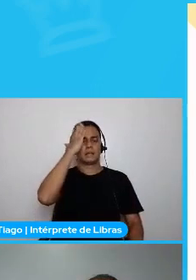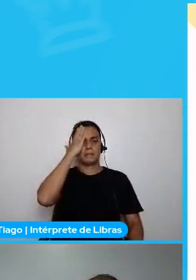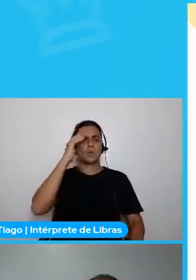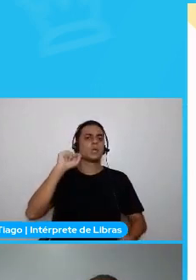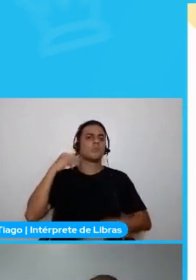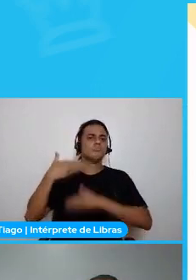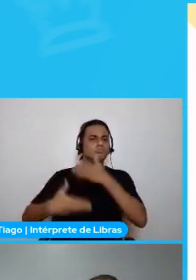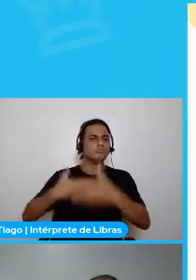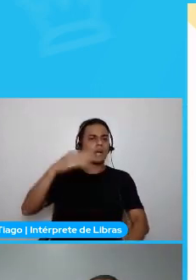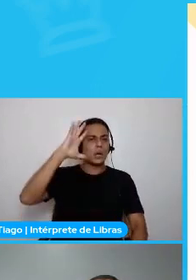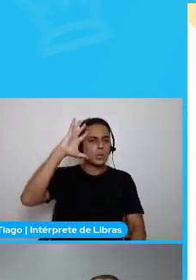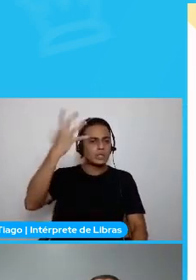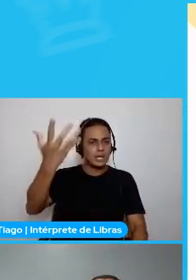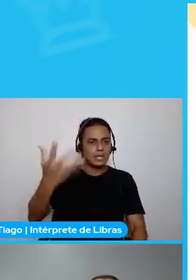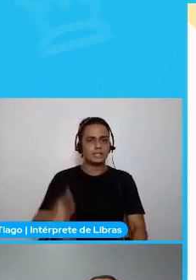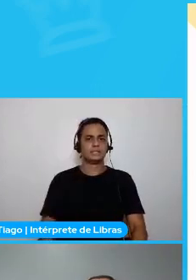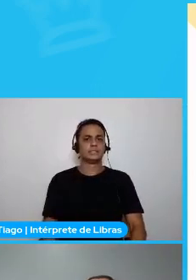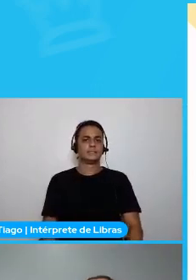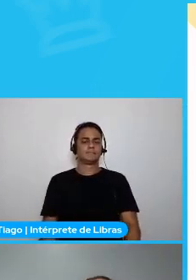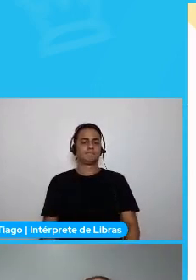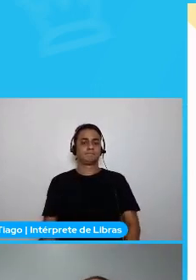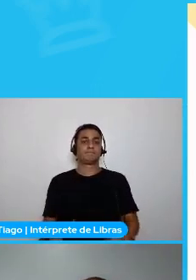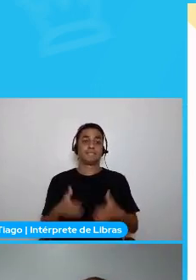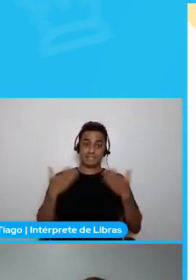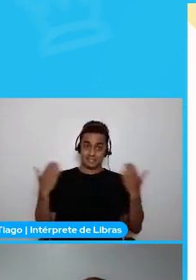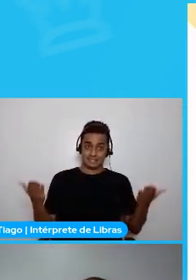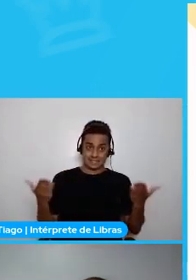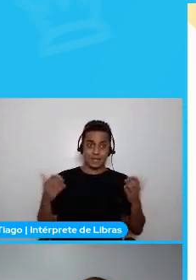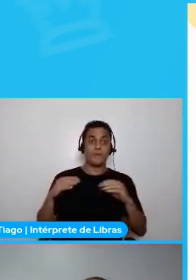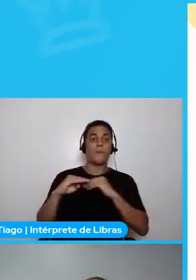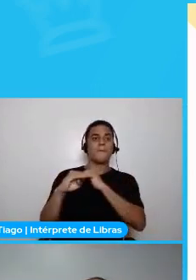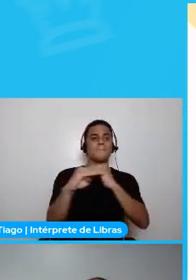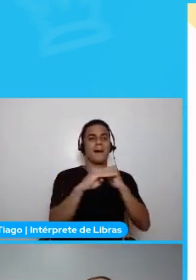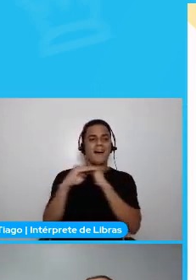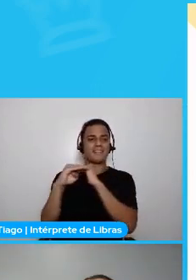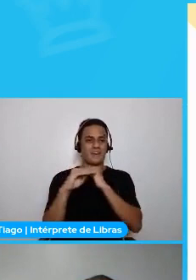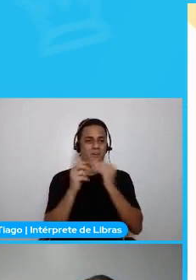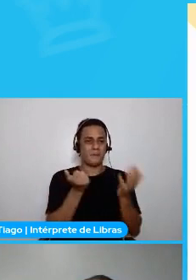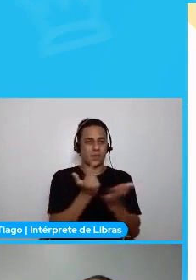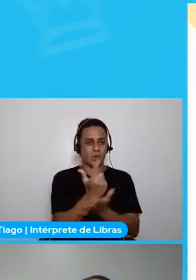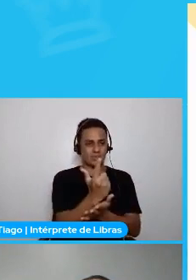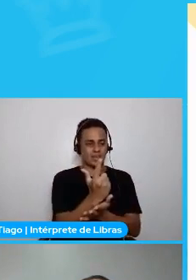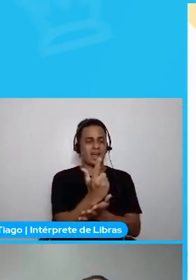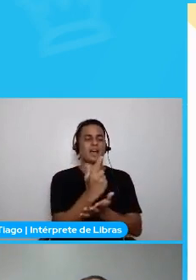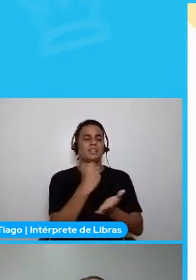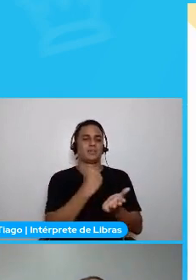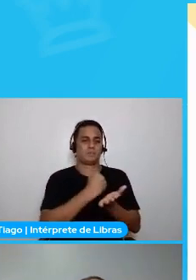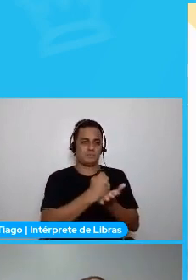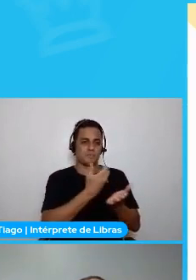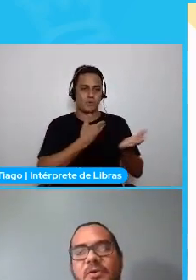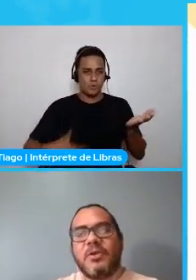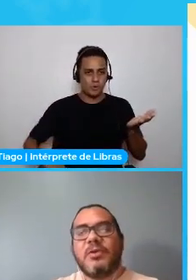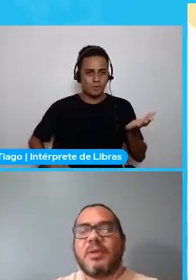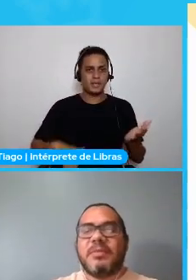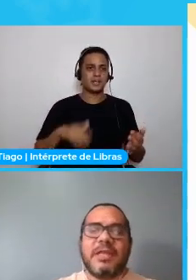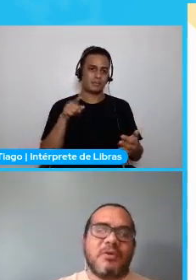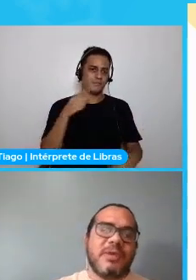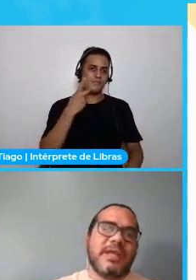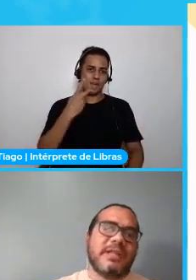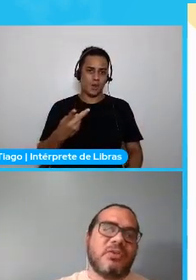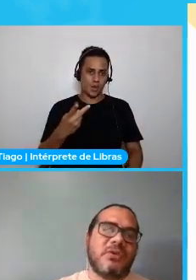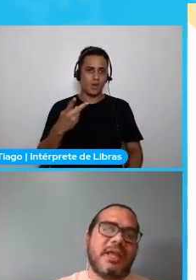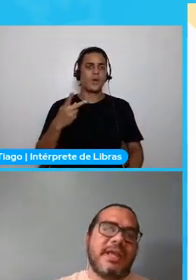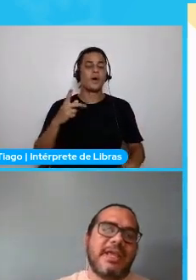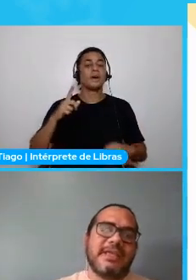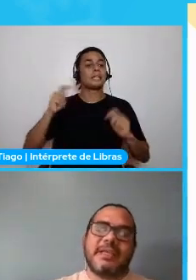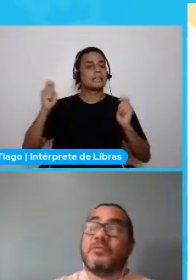sucediendo. Entonces, el estándar de datos para las contrataciones públicas, o Open Contract, que hemos venido conversando, permite